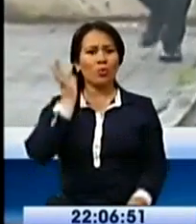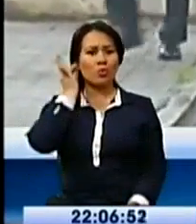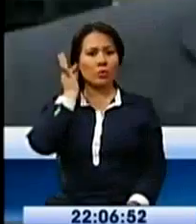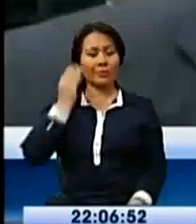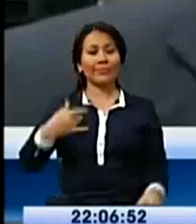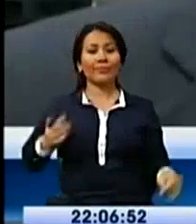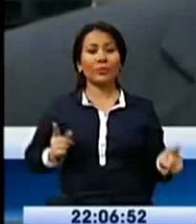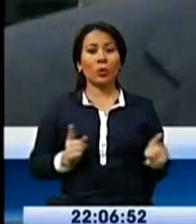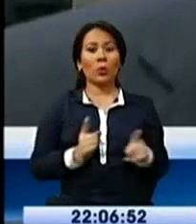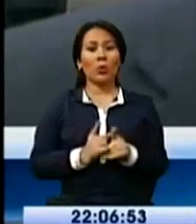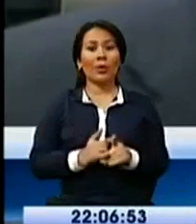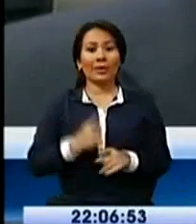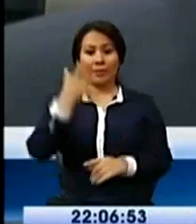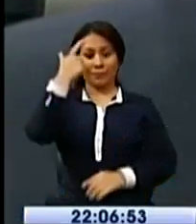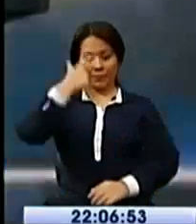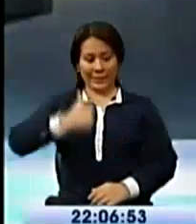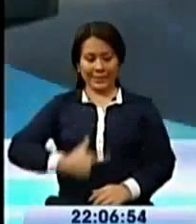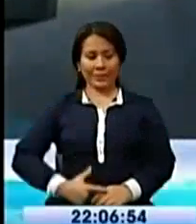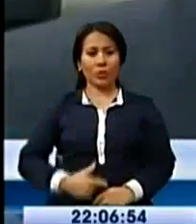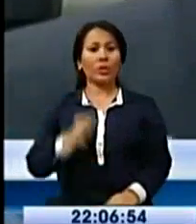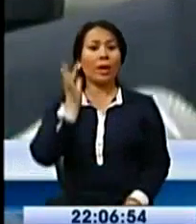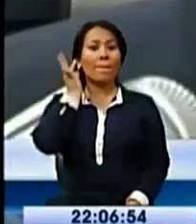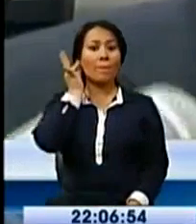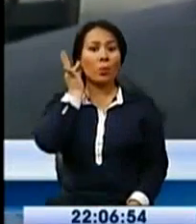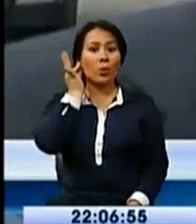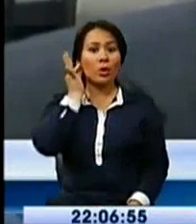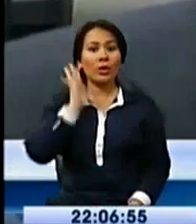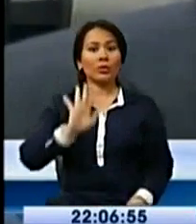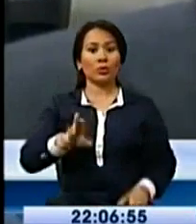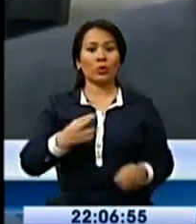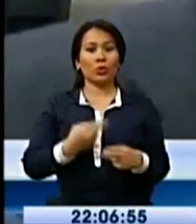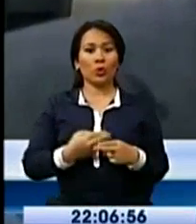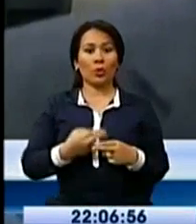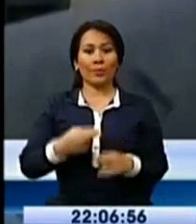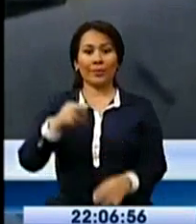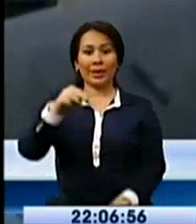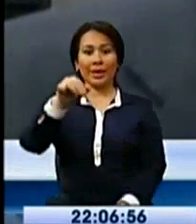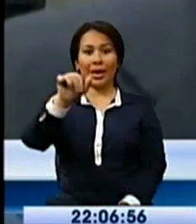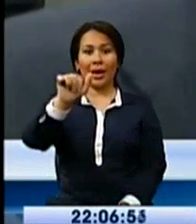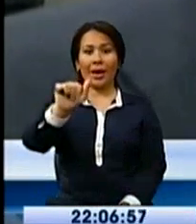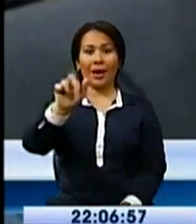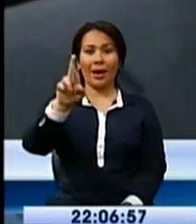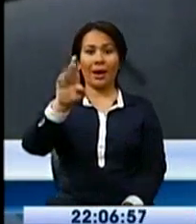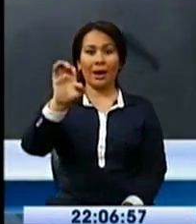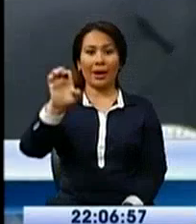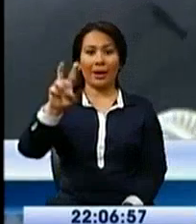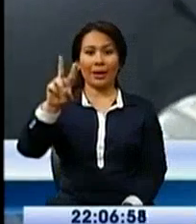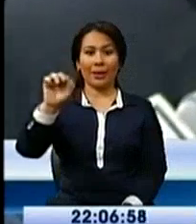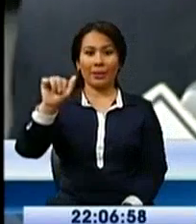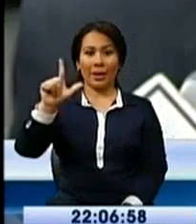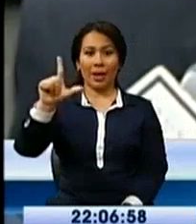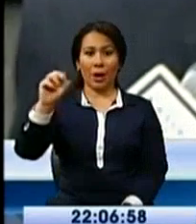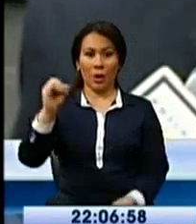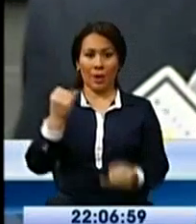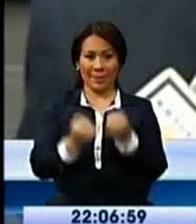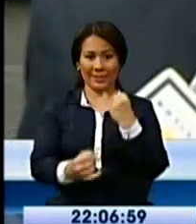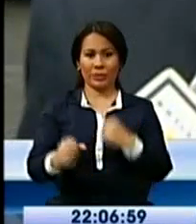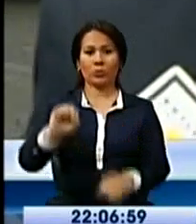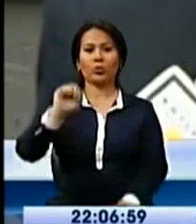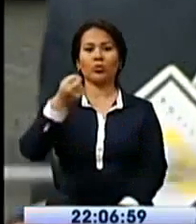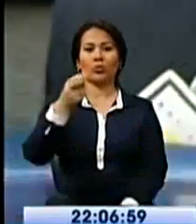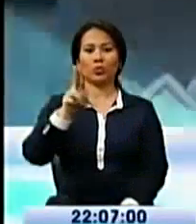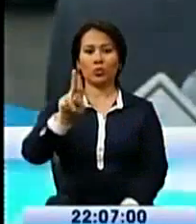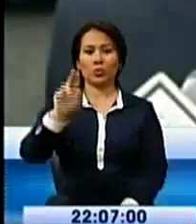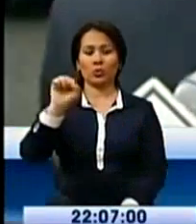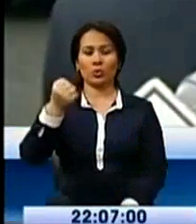el cadáver de una persona del sexo femenino, cuyos nombres eran Arévalo Canales Azucena Estrella, de 71 años de edad.